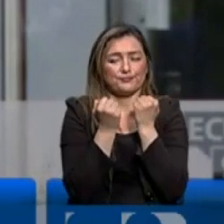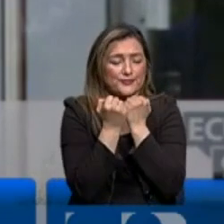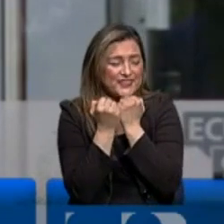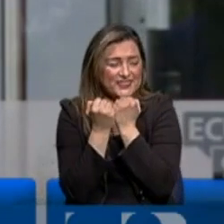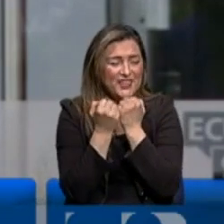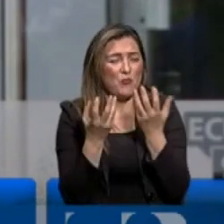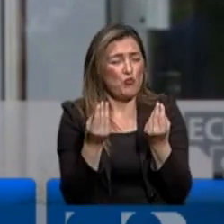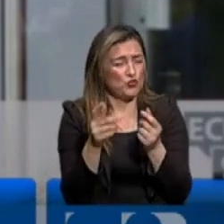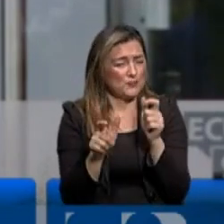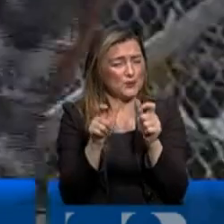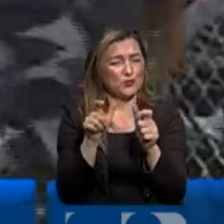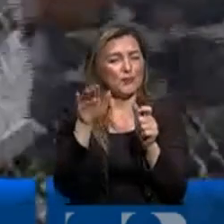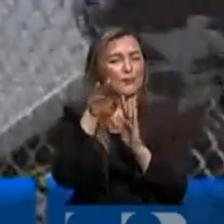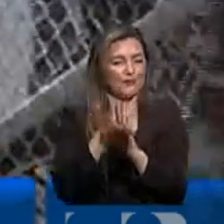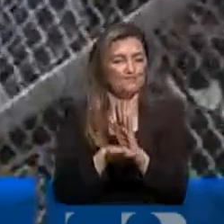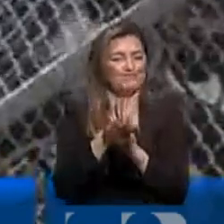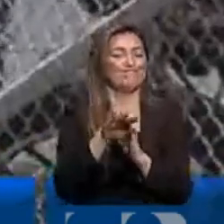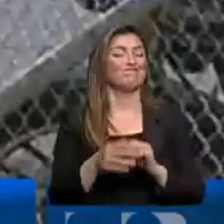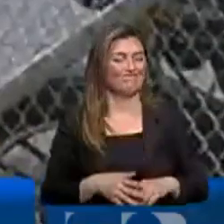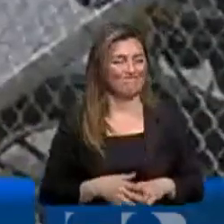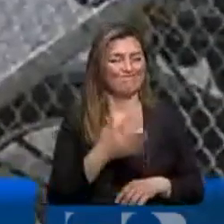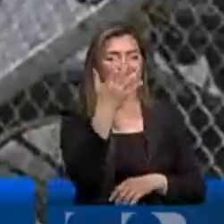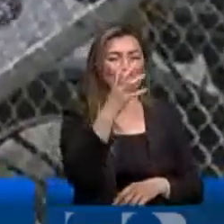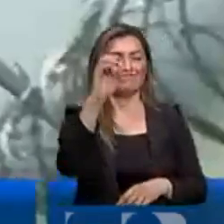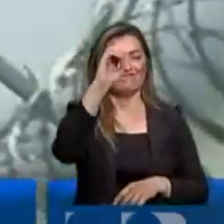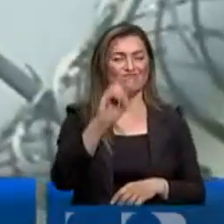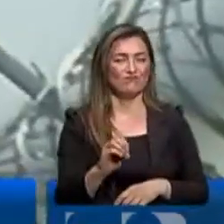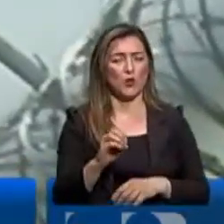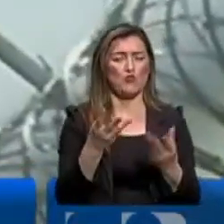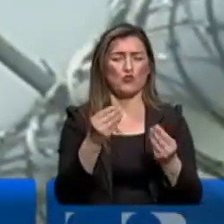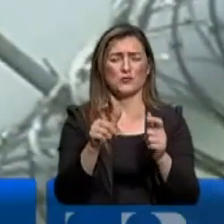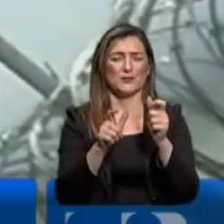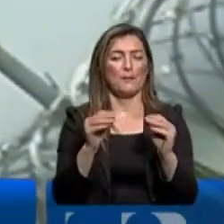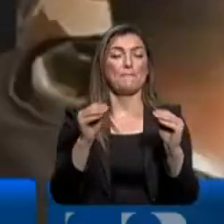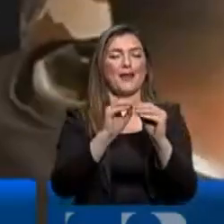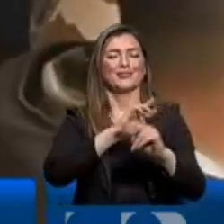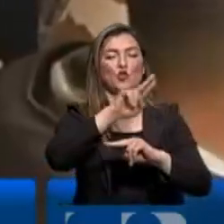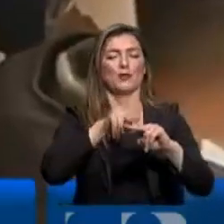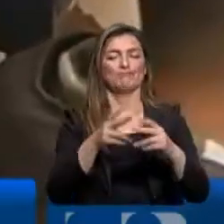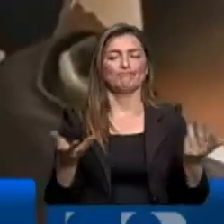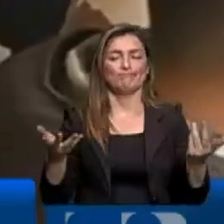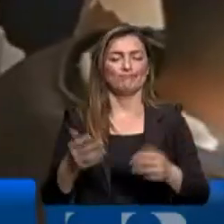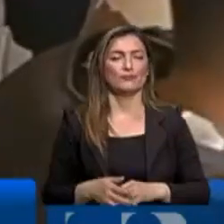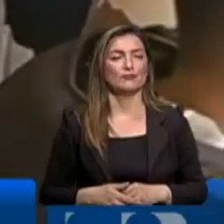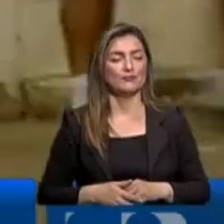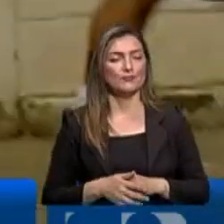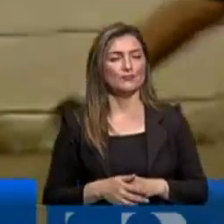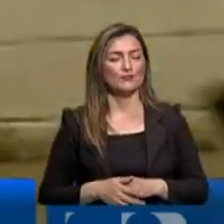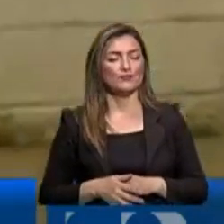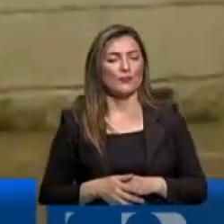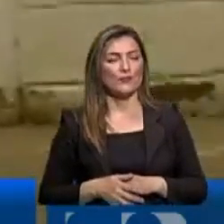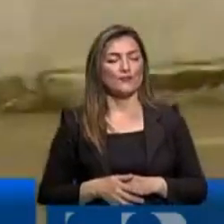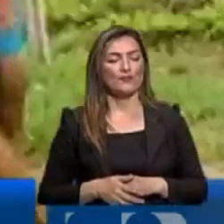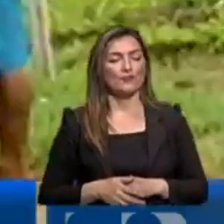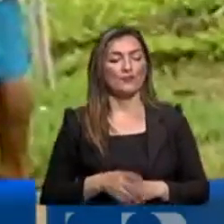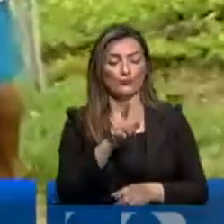centros de rehabilitación social, en donde al momento existe un 15% de sobrepoblación penitenciaria. Para ello indicó que en el lapso